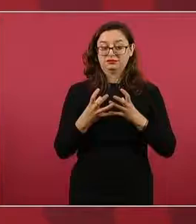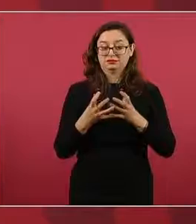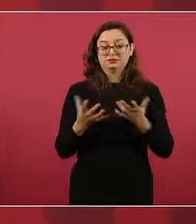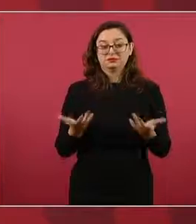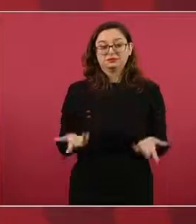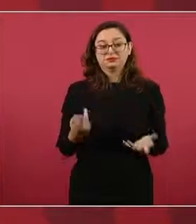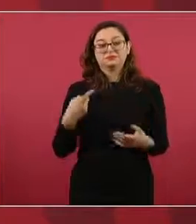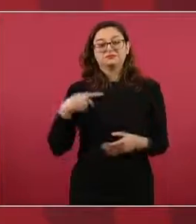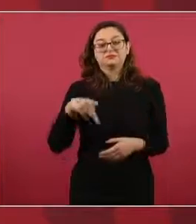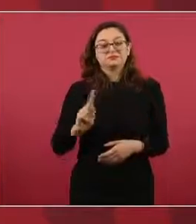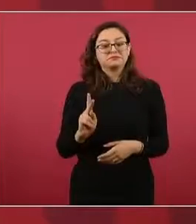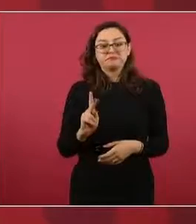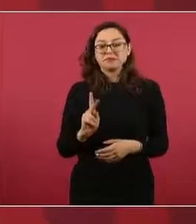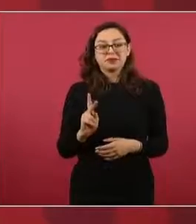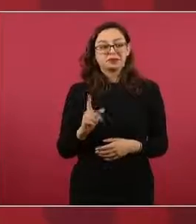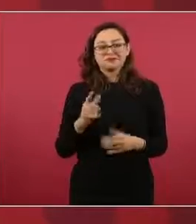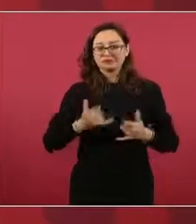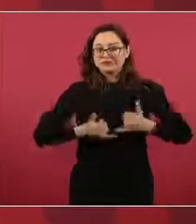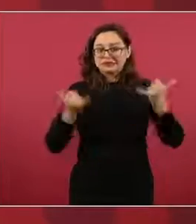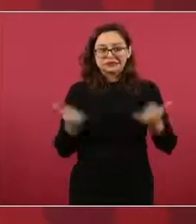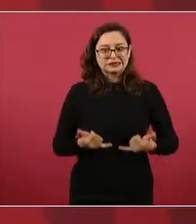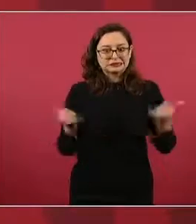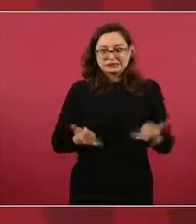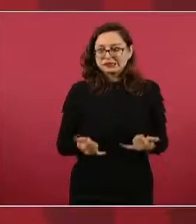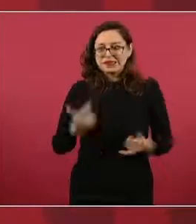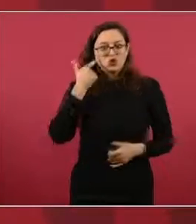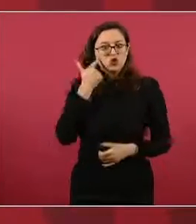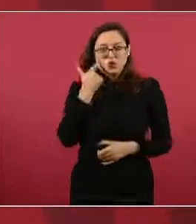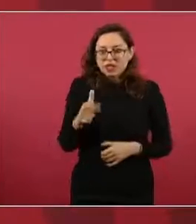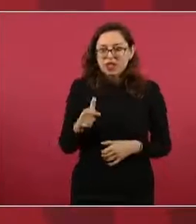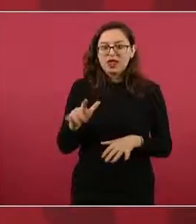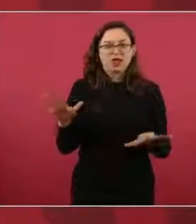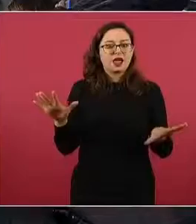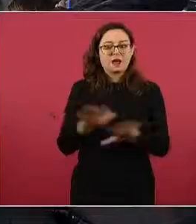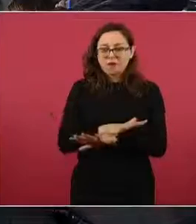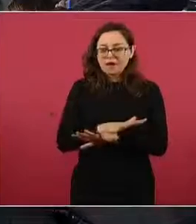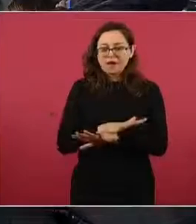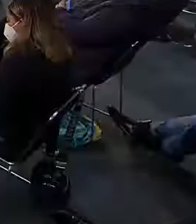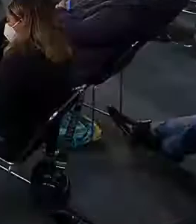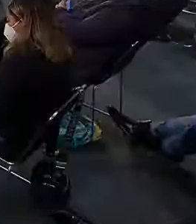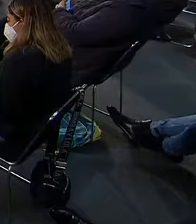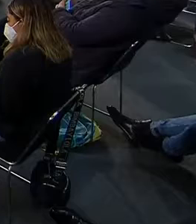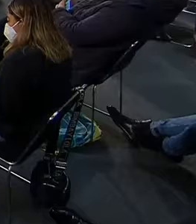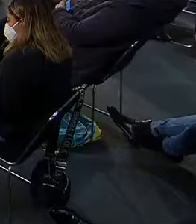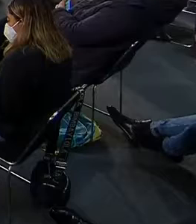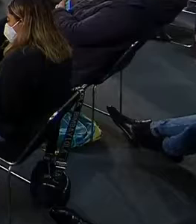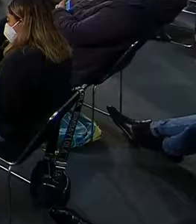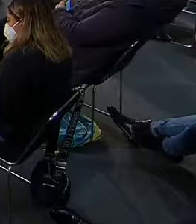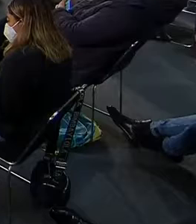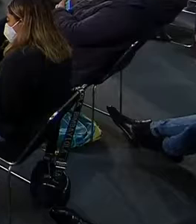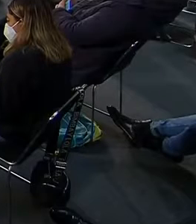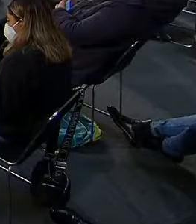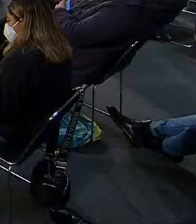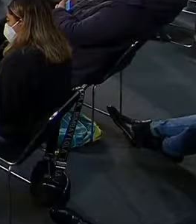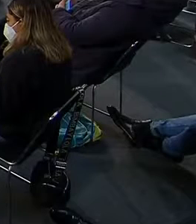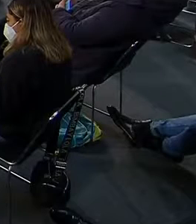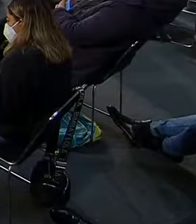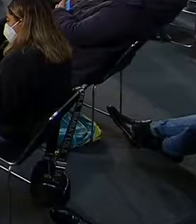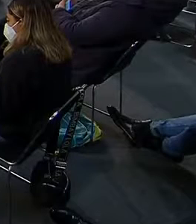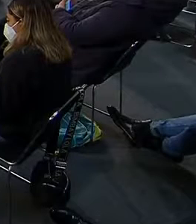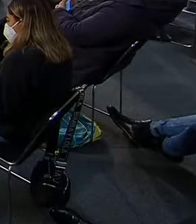pero no quieren revisarla, se aferran a lo mismo. Por